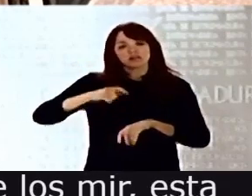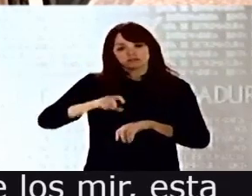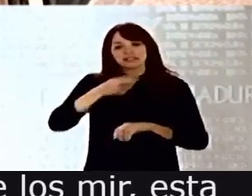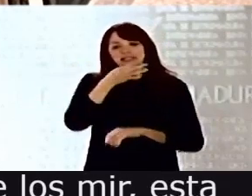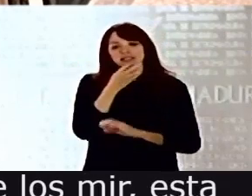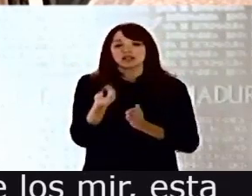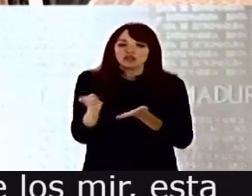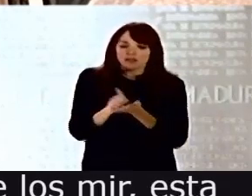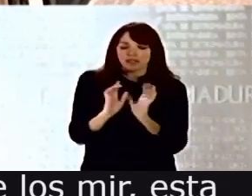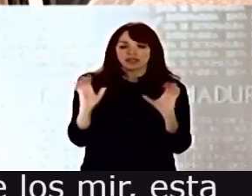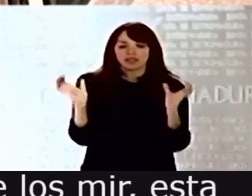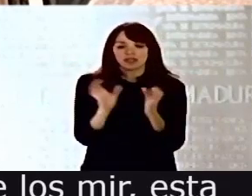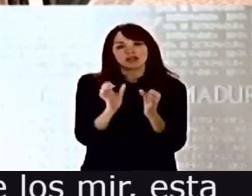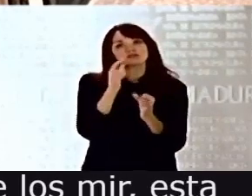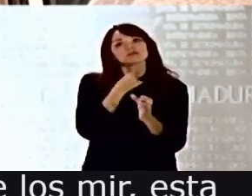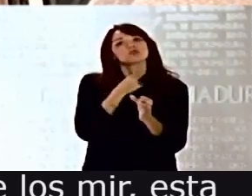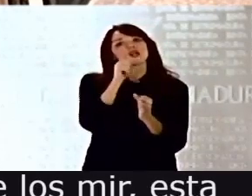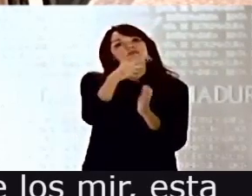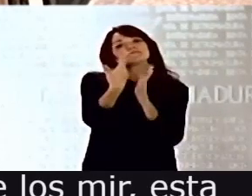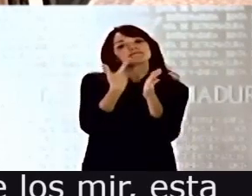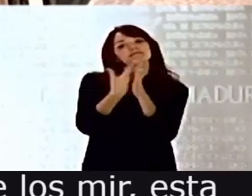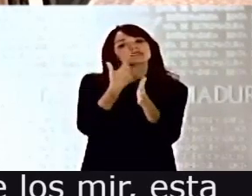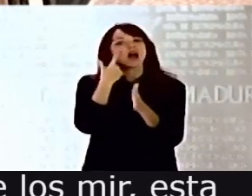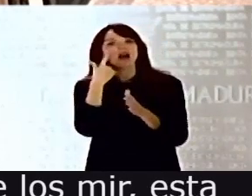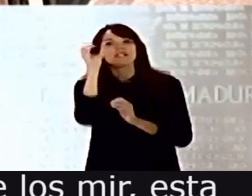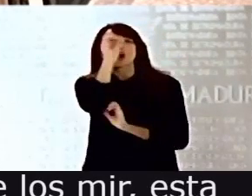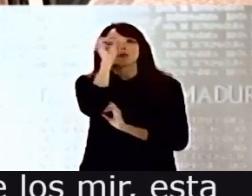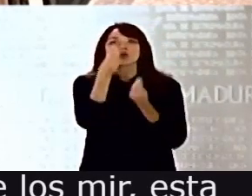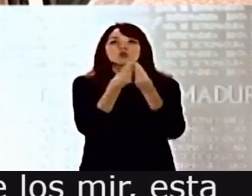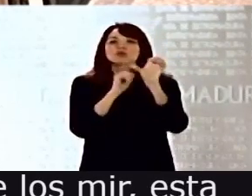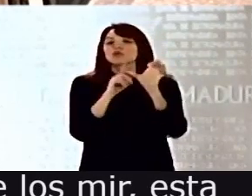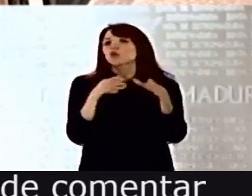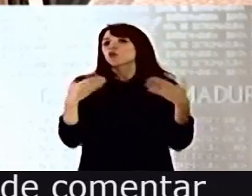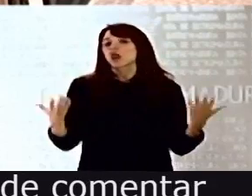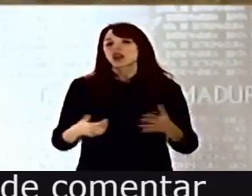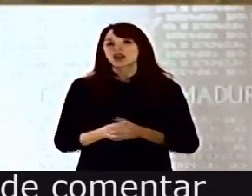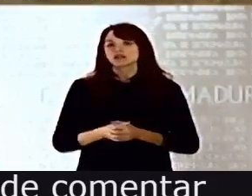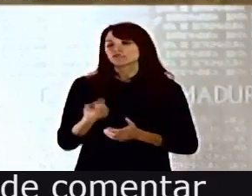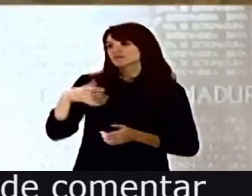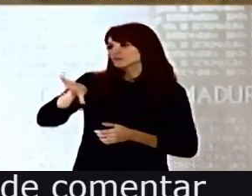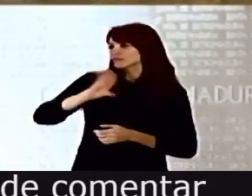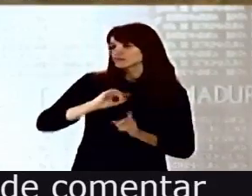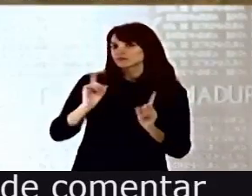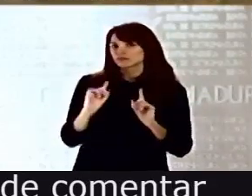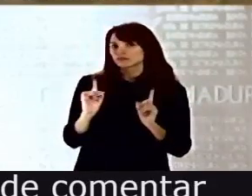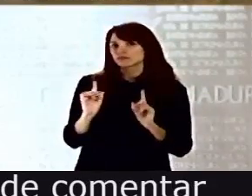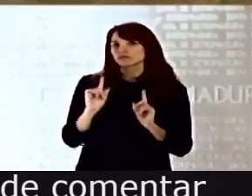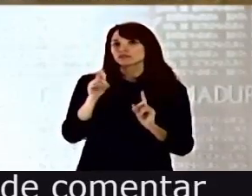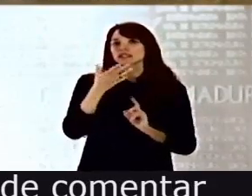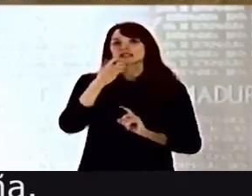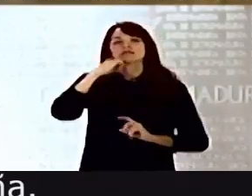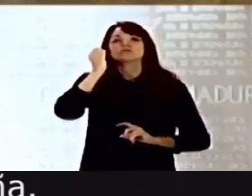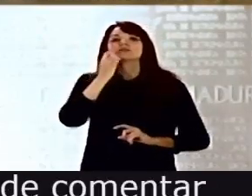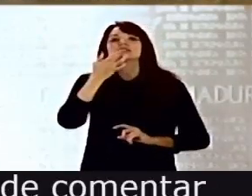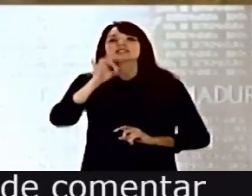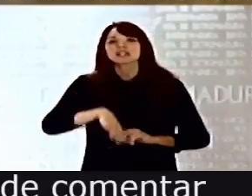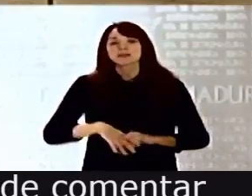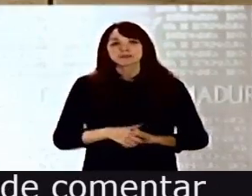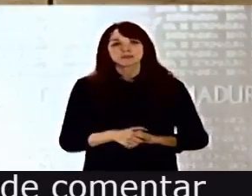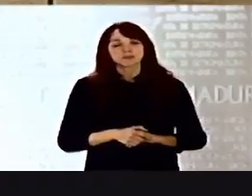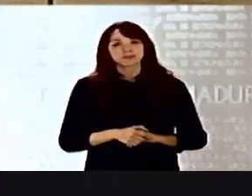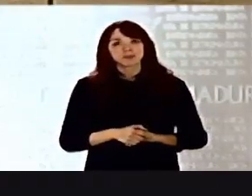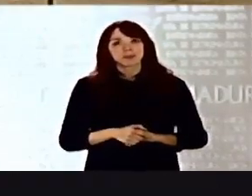comentar cuáles son los avances y cuál es la postura de la Junta. No le he entendido, no sé si lo dijo, ¿quiénes están protestando en estos momentos?